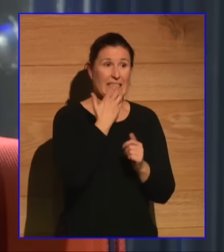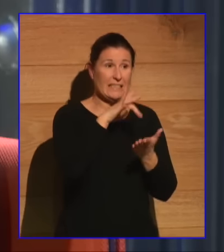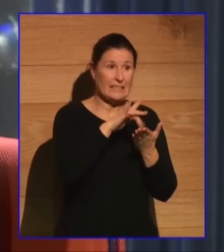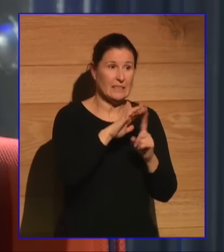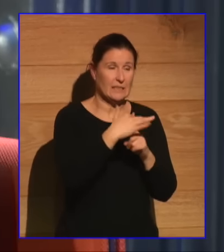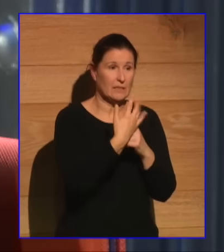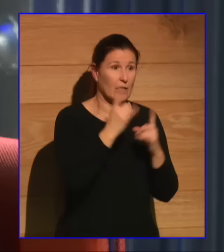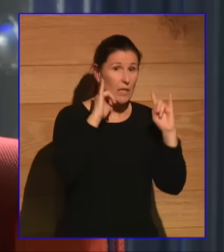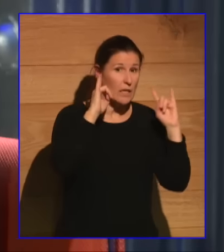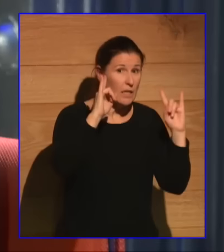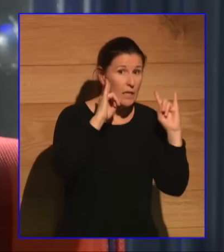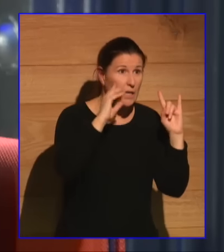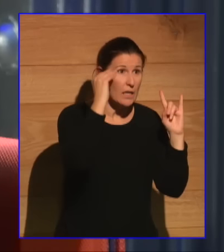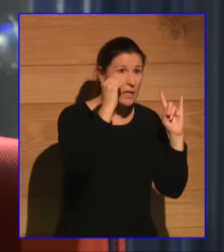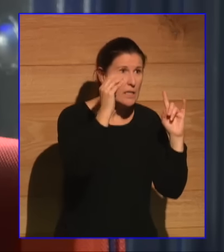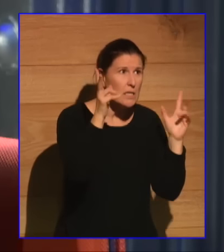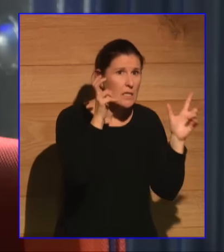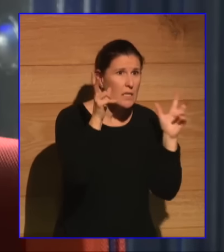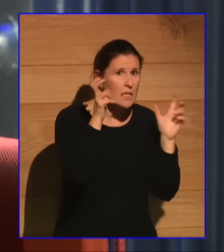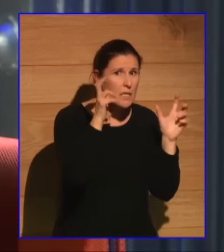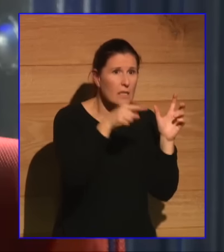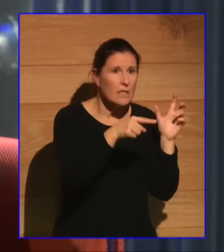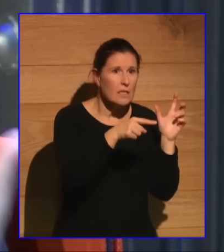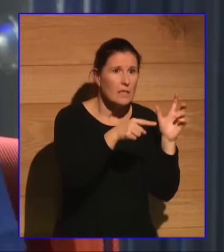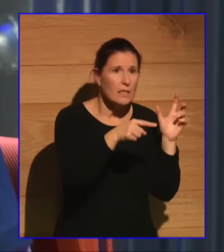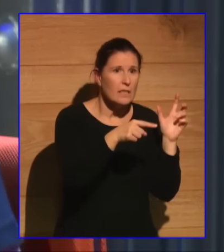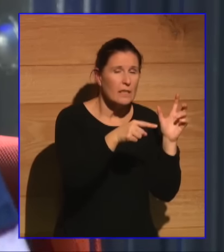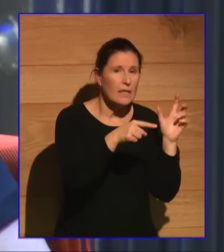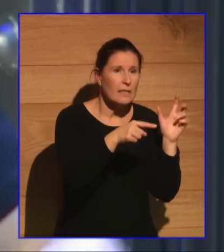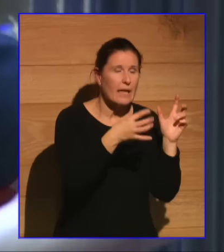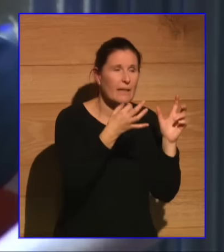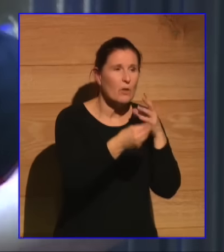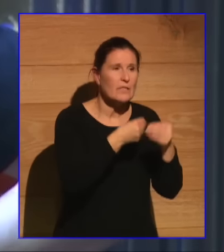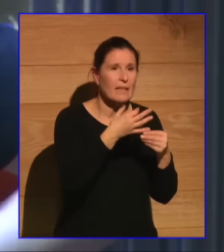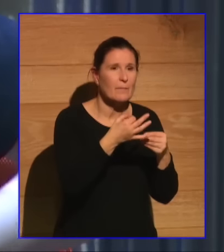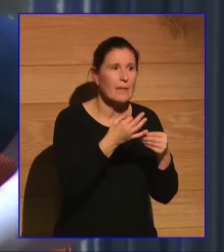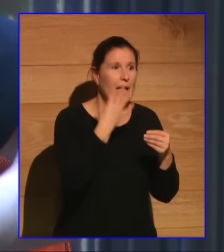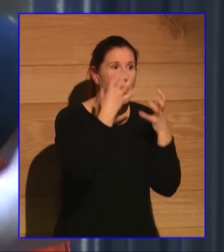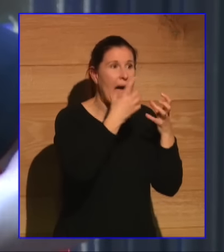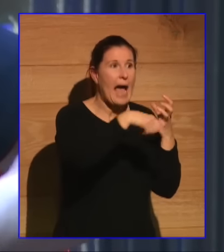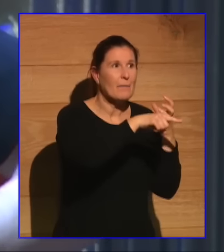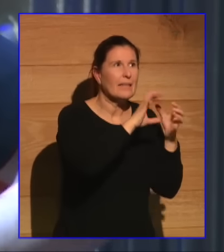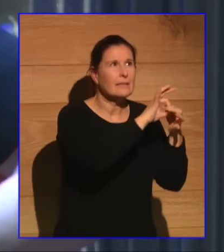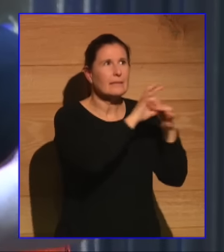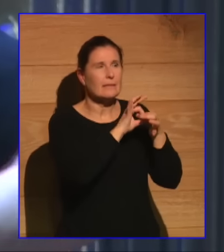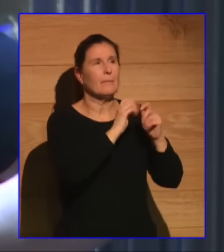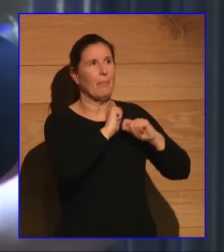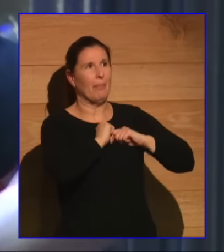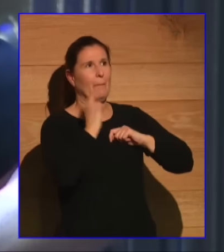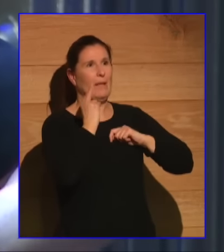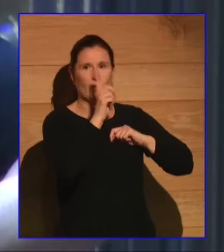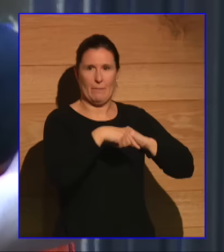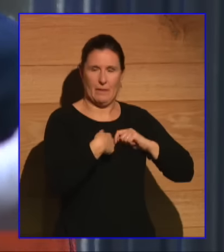tiranosaurio, lo que tenemos que hacer es acercarnos a través de animales que nos den miedo a nosotros, ¿vale?